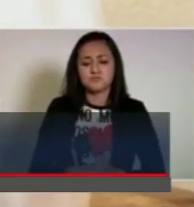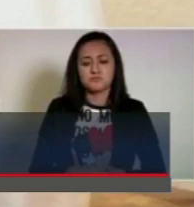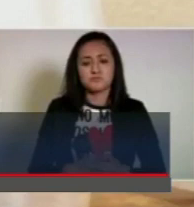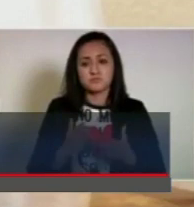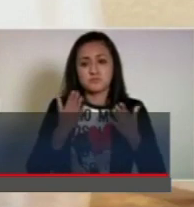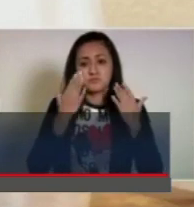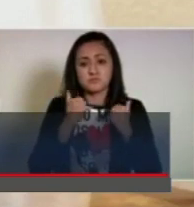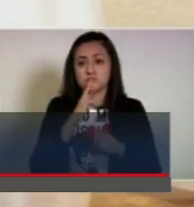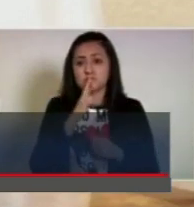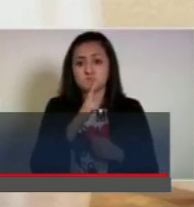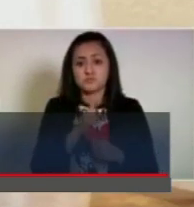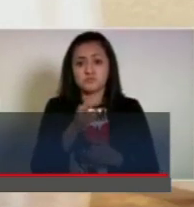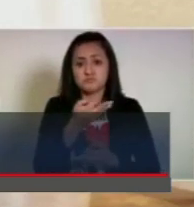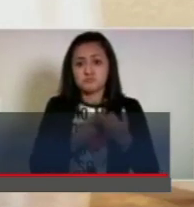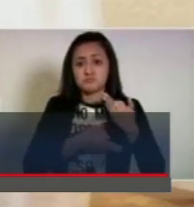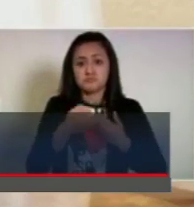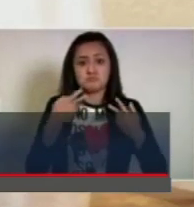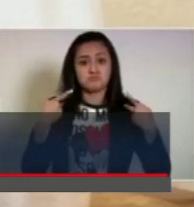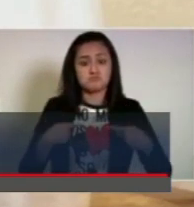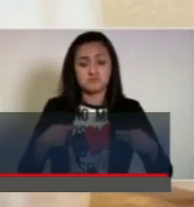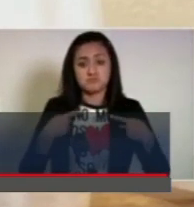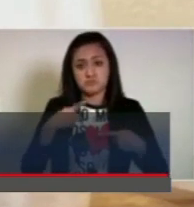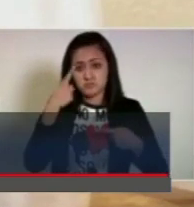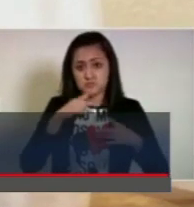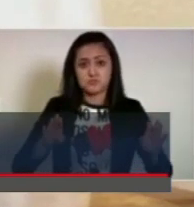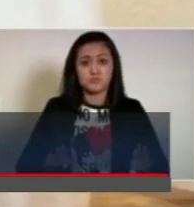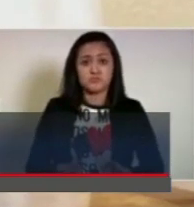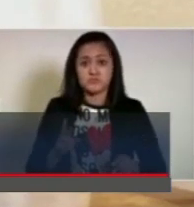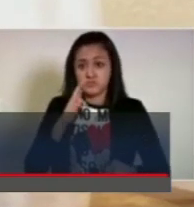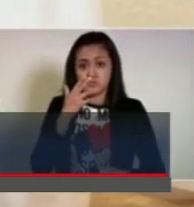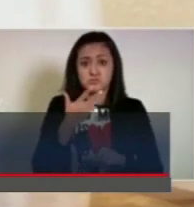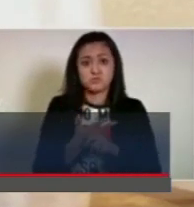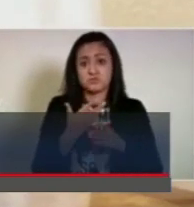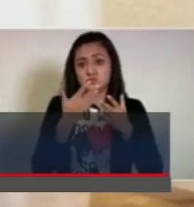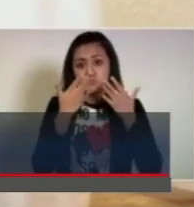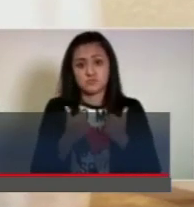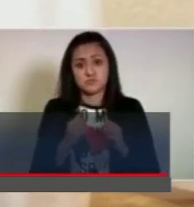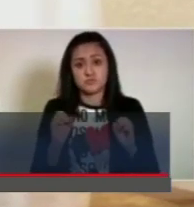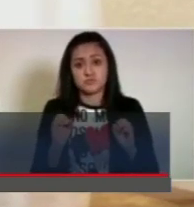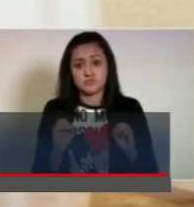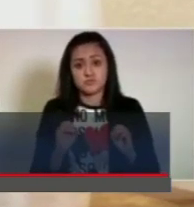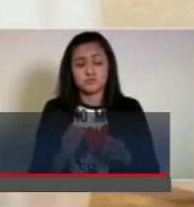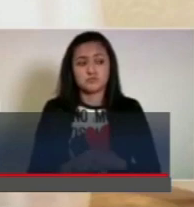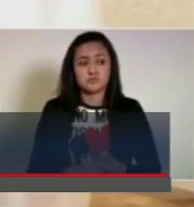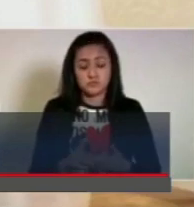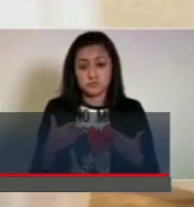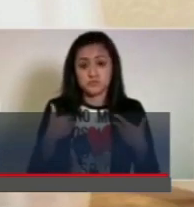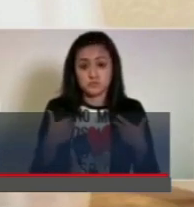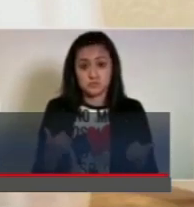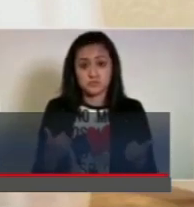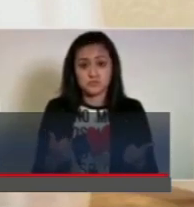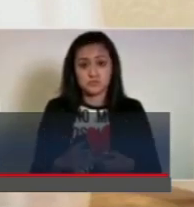ya respuesta social para un comportamiento responsable. ¿Sí?